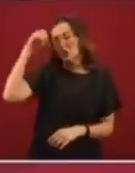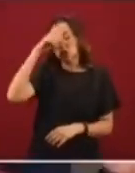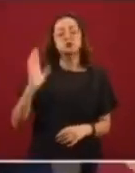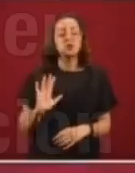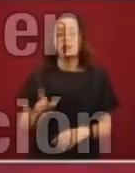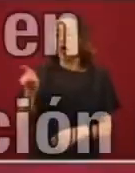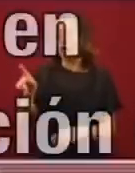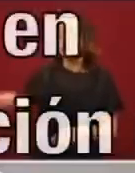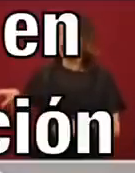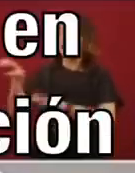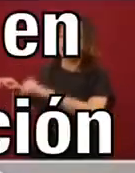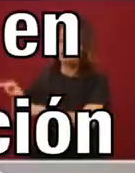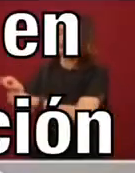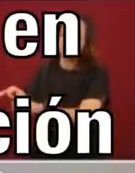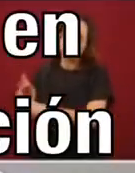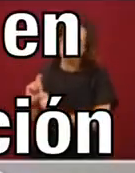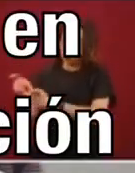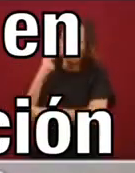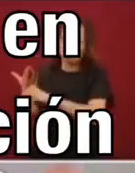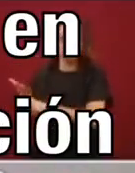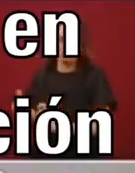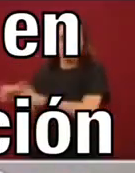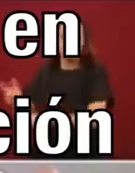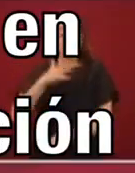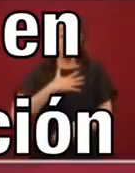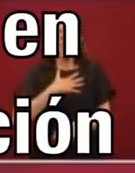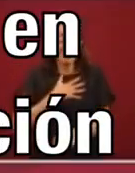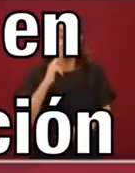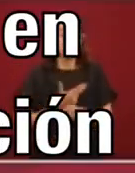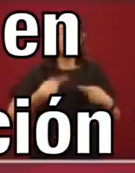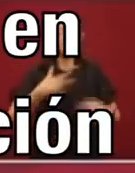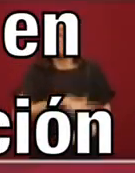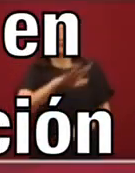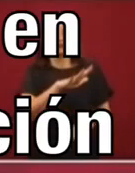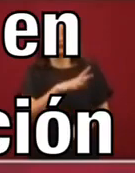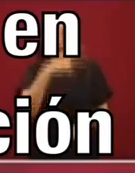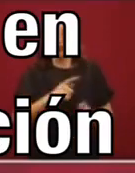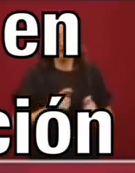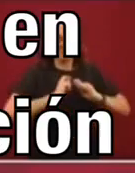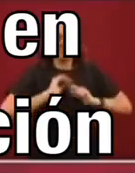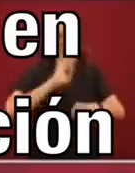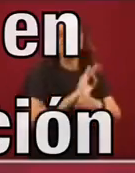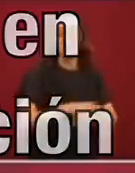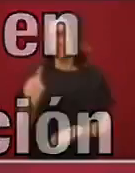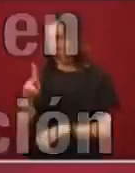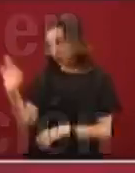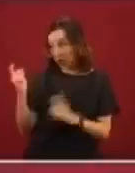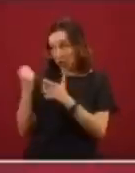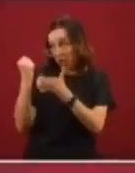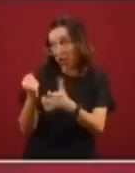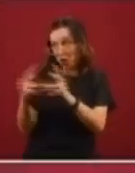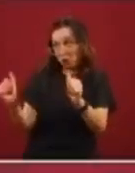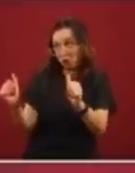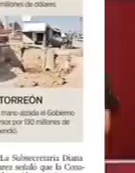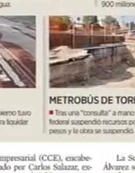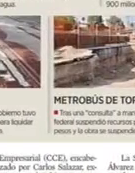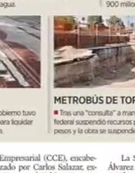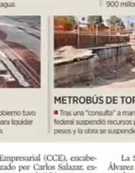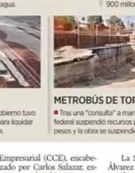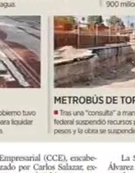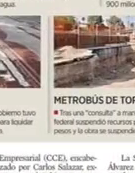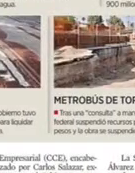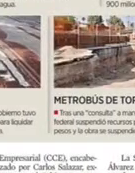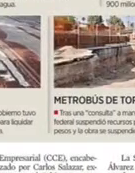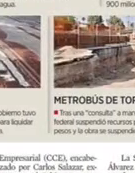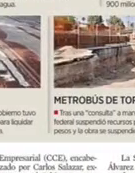Él defiende a ese sector, yo tengo que defender al pueblo de México. ¿Pero no aumentarán las inversiones? No, creo que no. Al contrario, si se pone